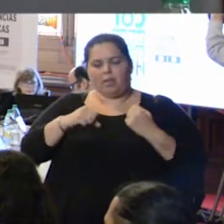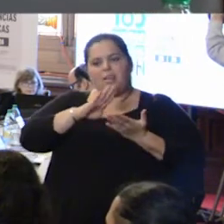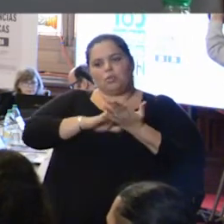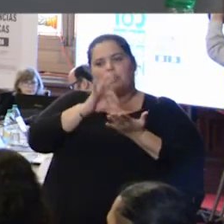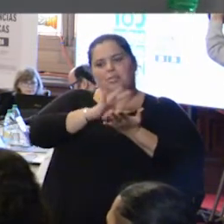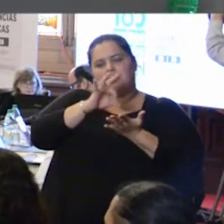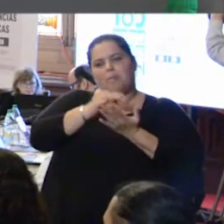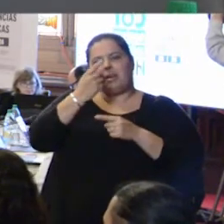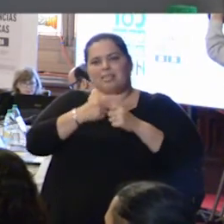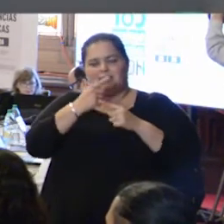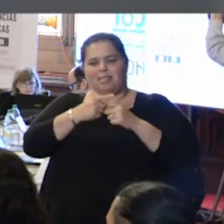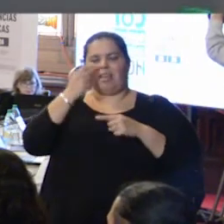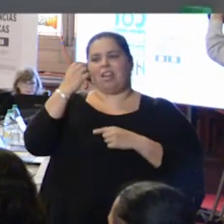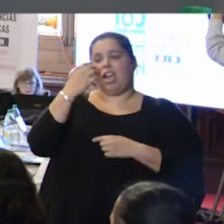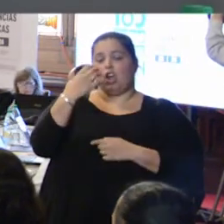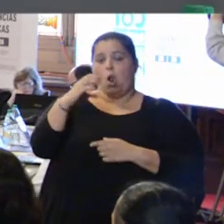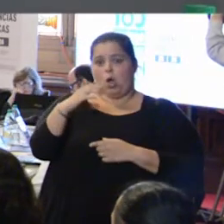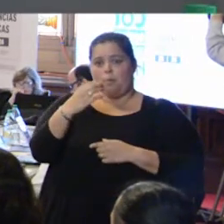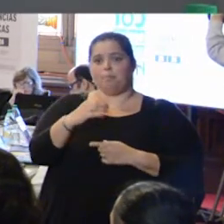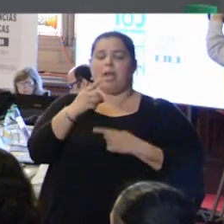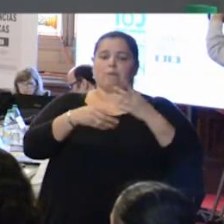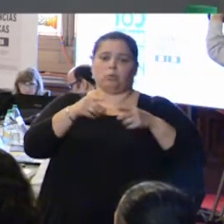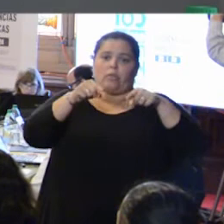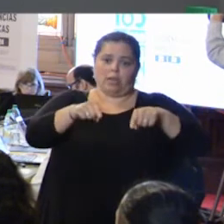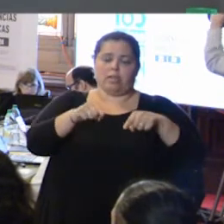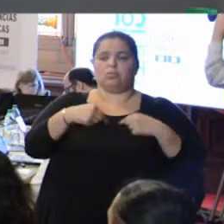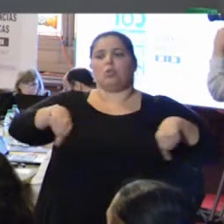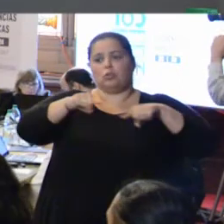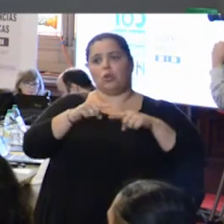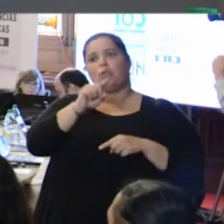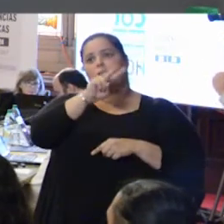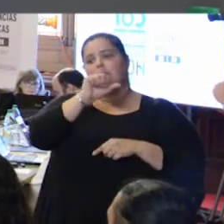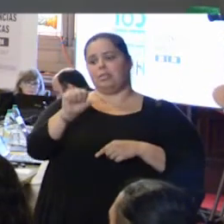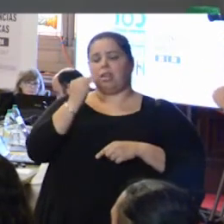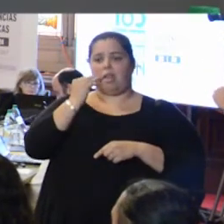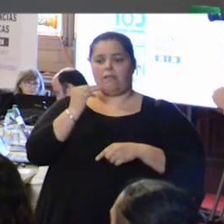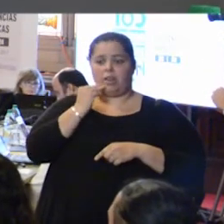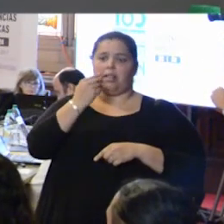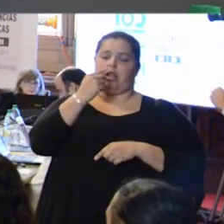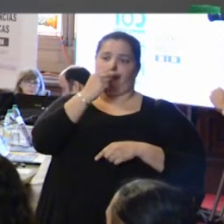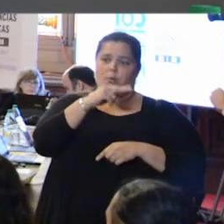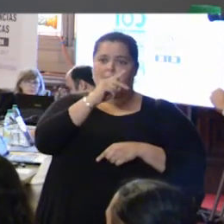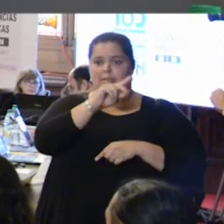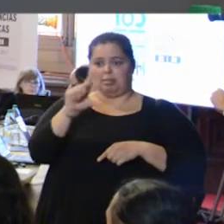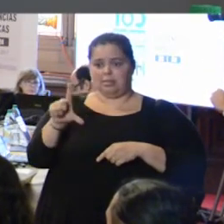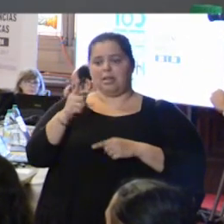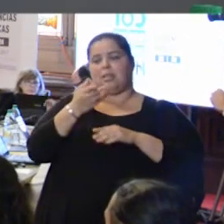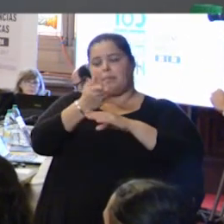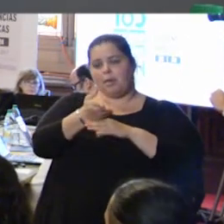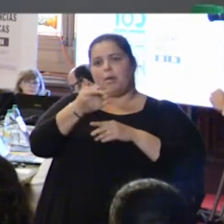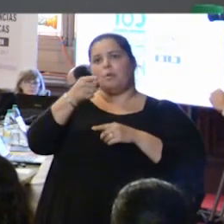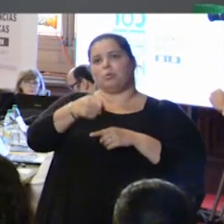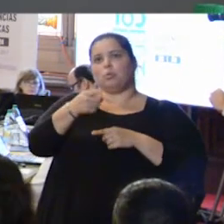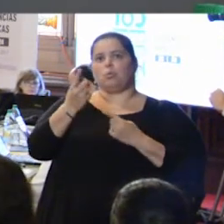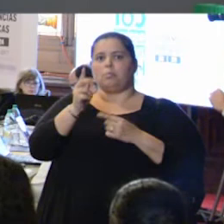existe en Colombia. En función de eso, nosotros el 26 de abril de 2017 visitamos la Unidad Nacional de Protección de Colombia. Nosotros